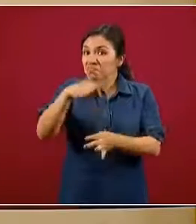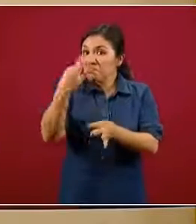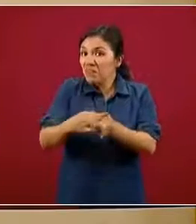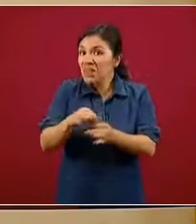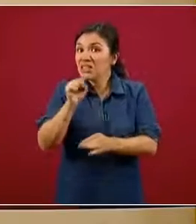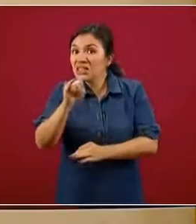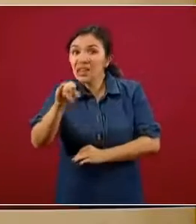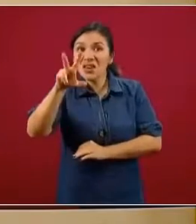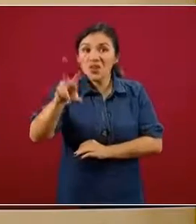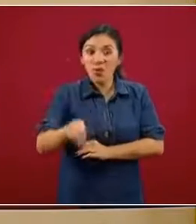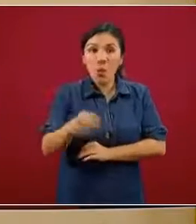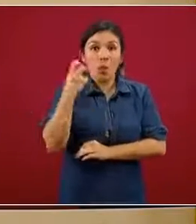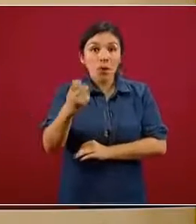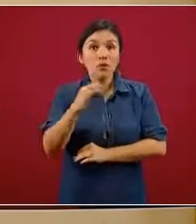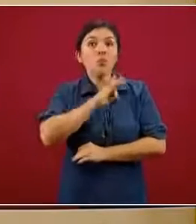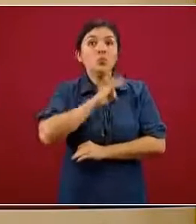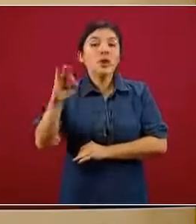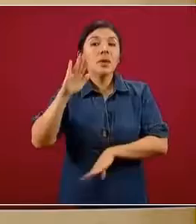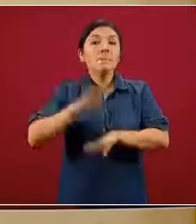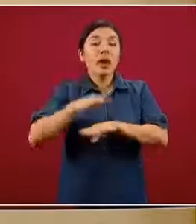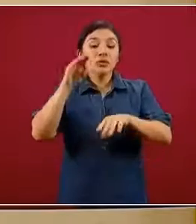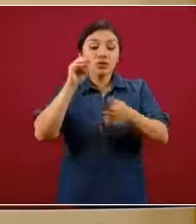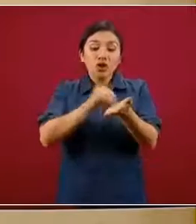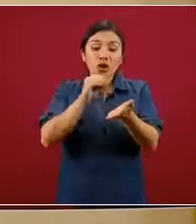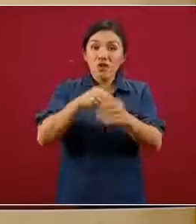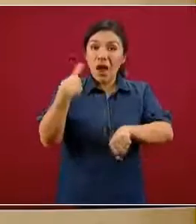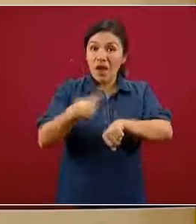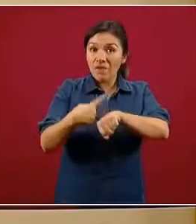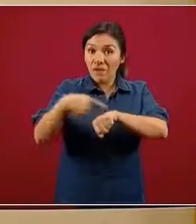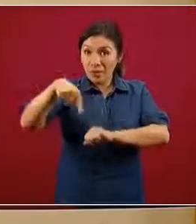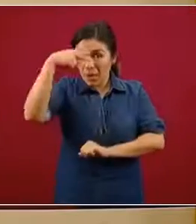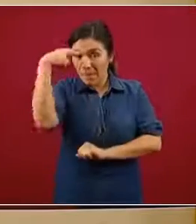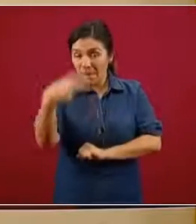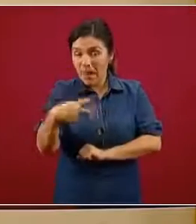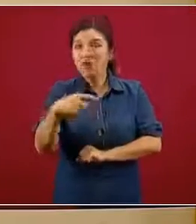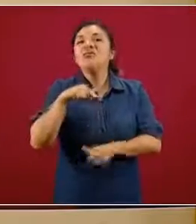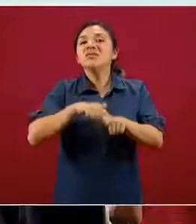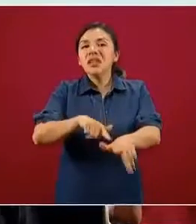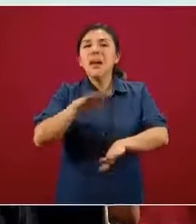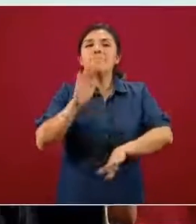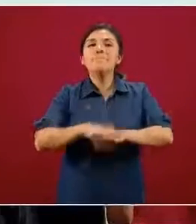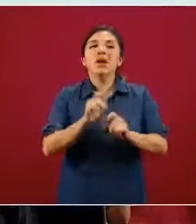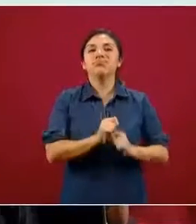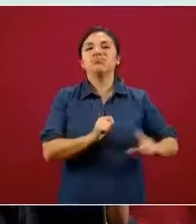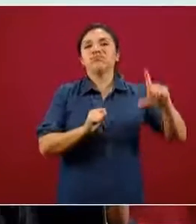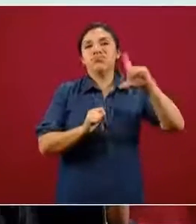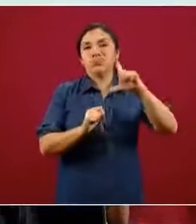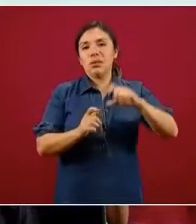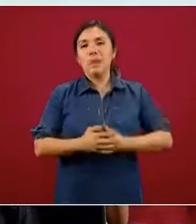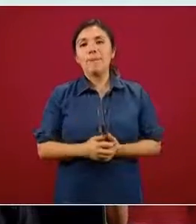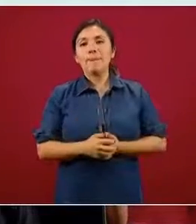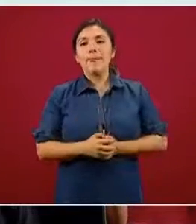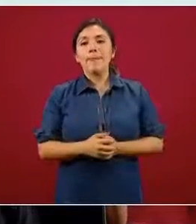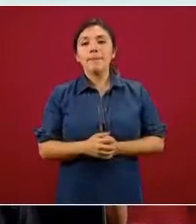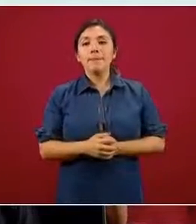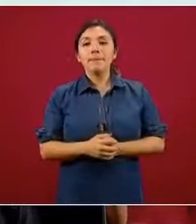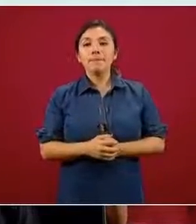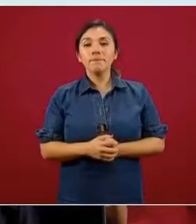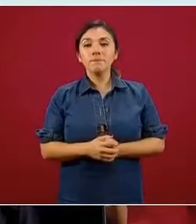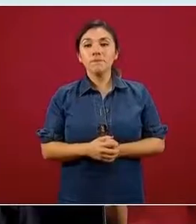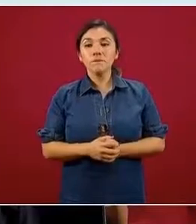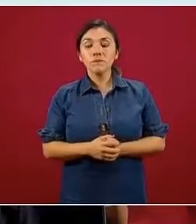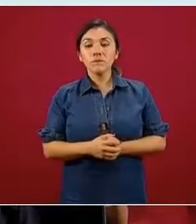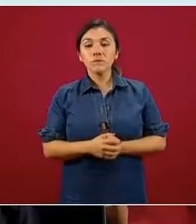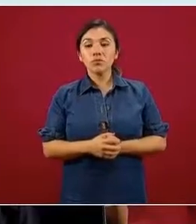lo tanto que la epidemia activa en México pues sea mayor. Veamos la